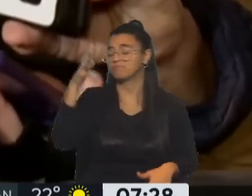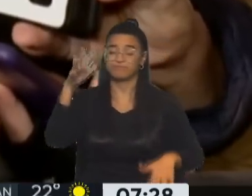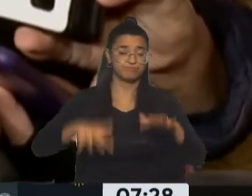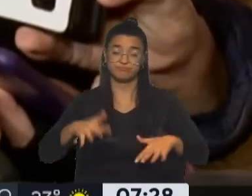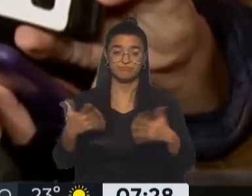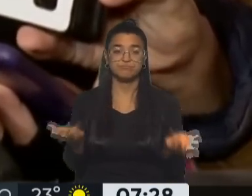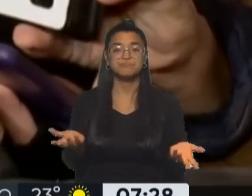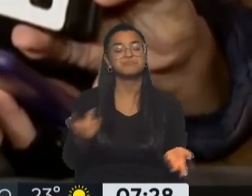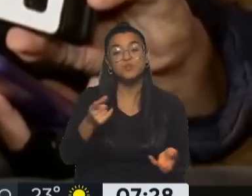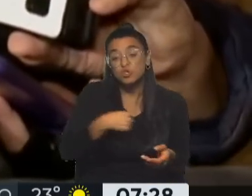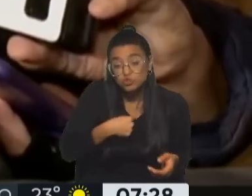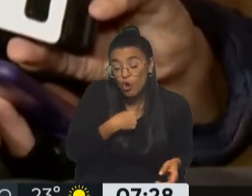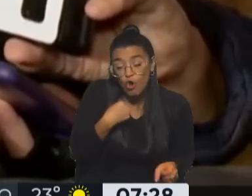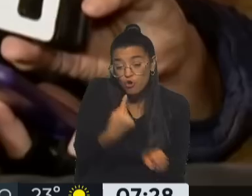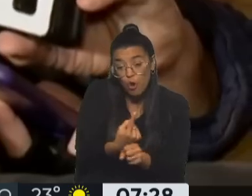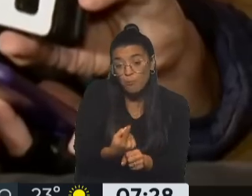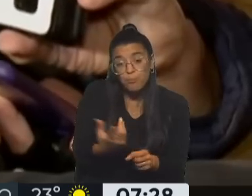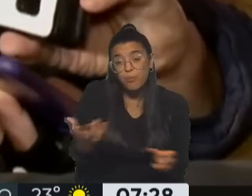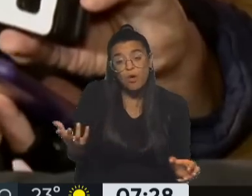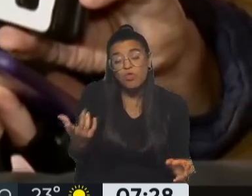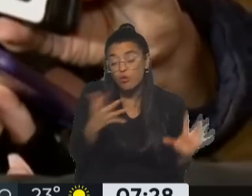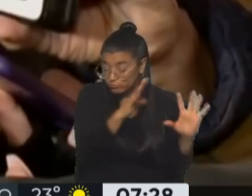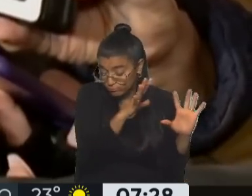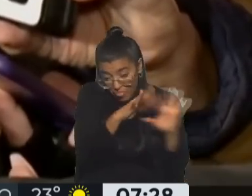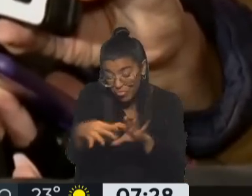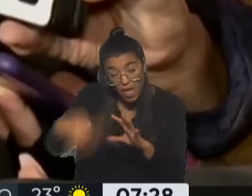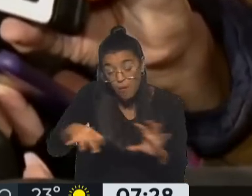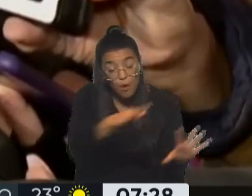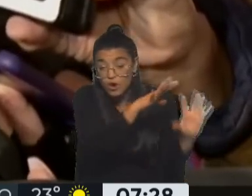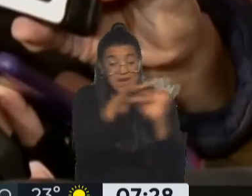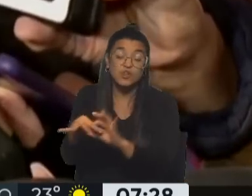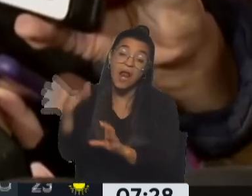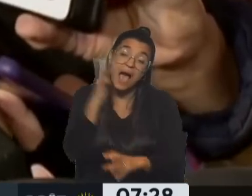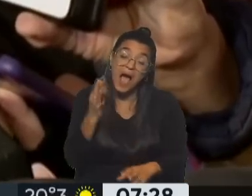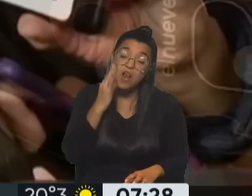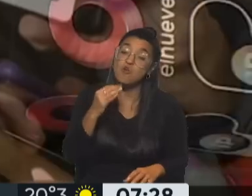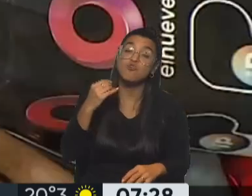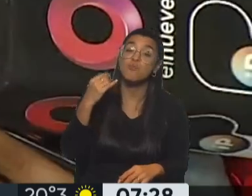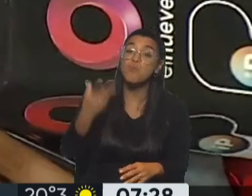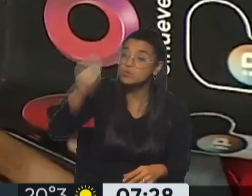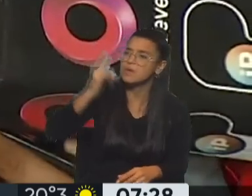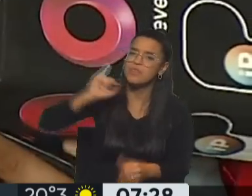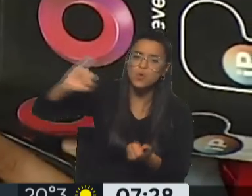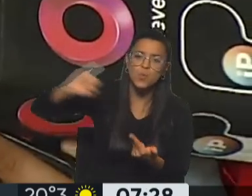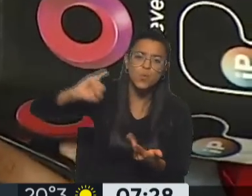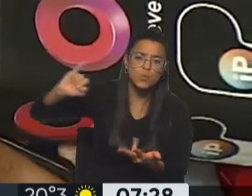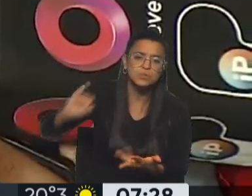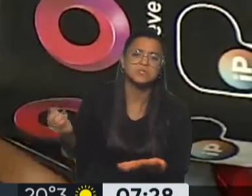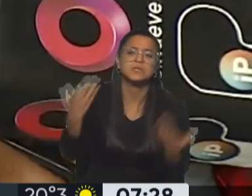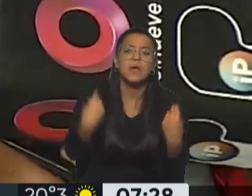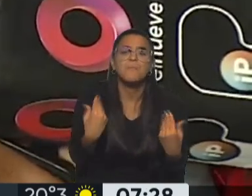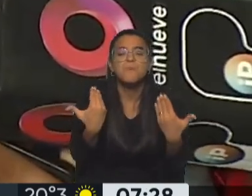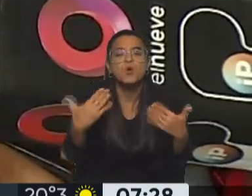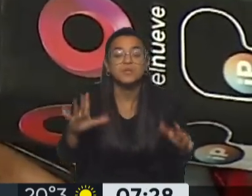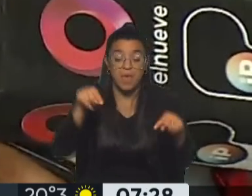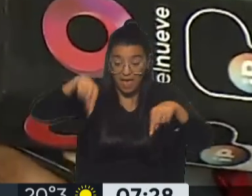desestabilización que yo no puedo dejar de relacionarlo con algo que muchas veces se ha denunciado, y es la posibilidad de